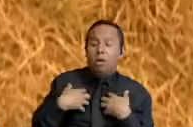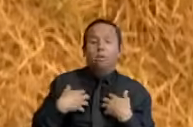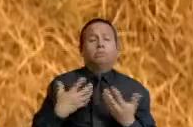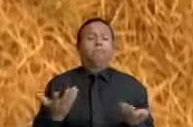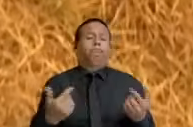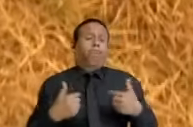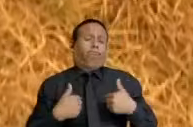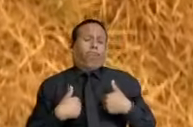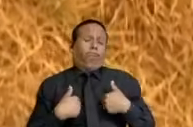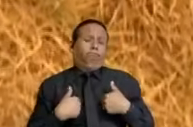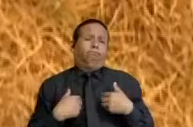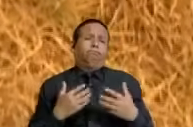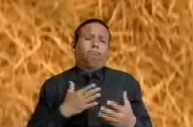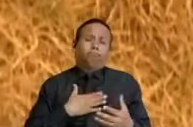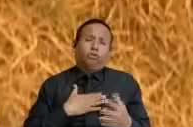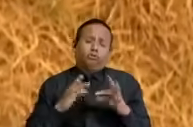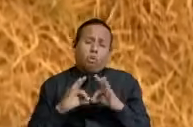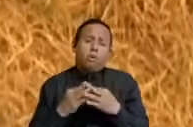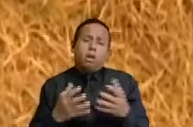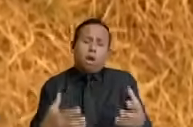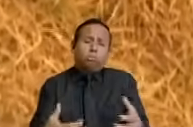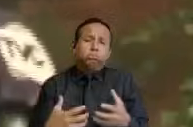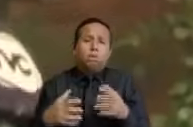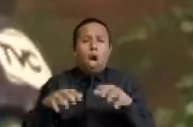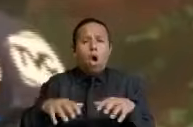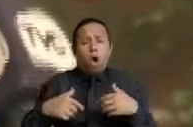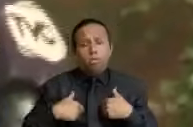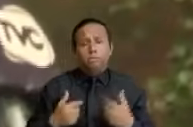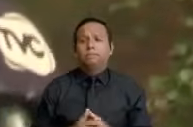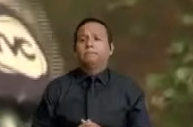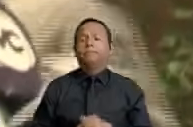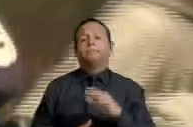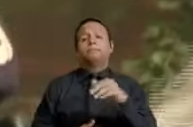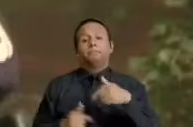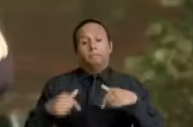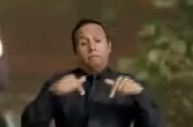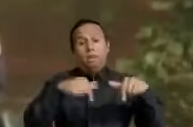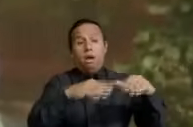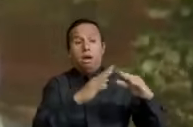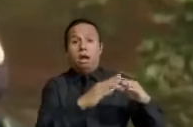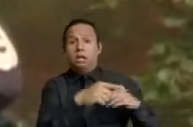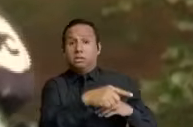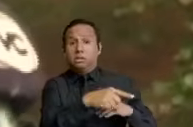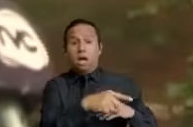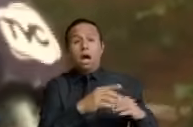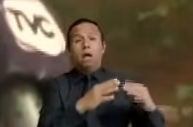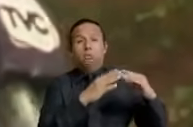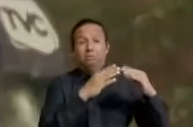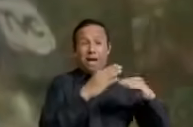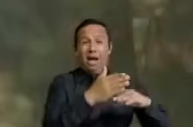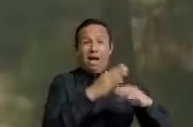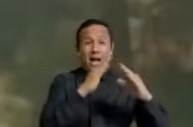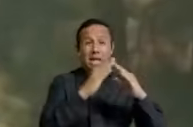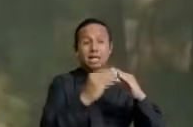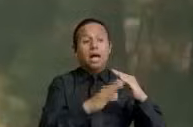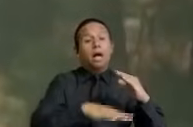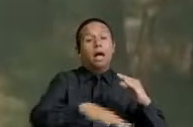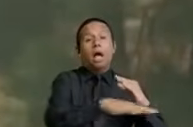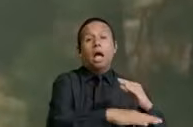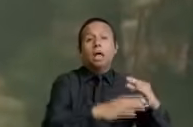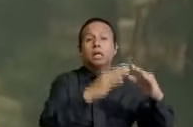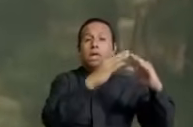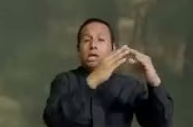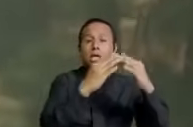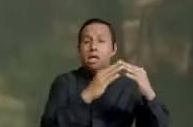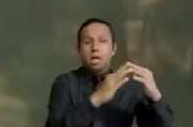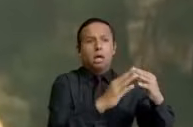fuese otra miembra de la familia igual aquí en la casa ya se prendió una Pérgola que que tenemos no podemos permitir que se